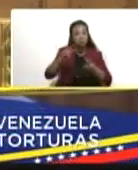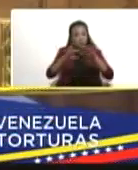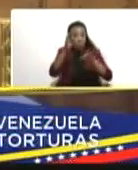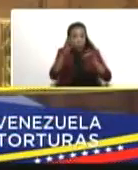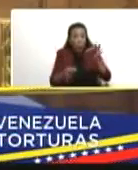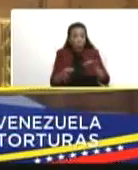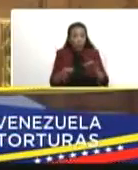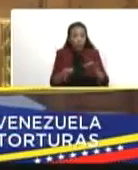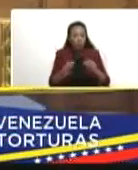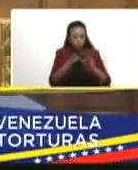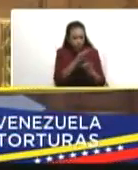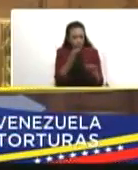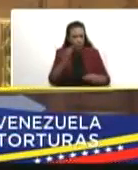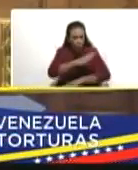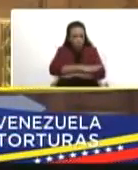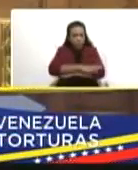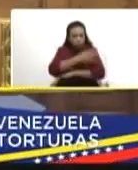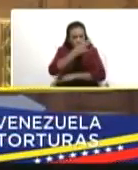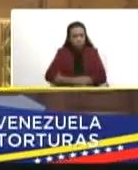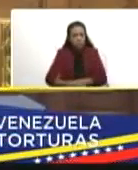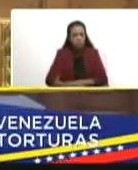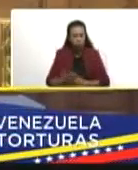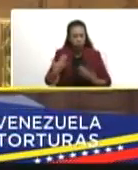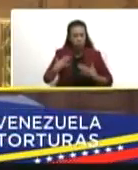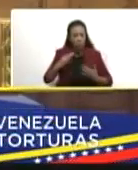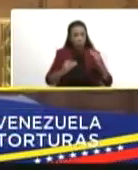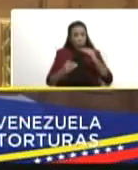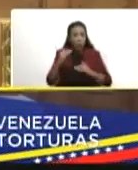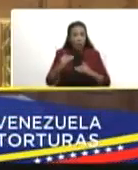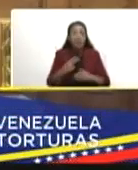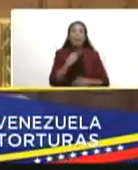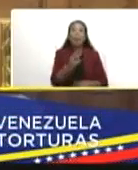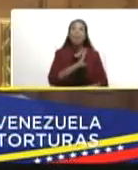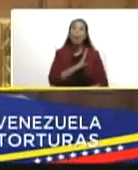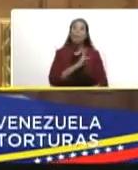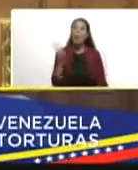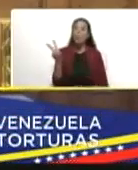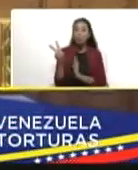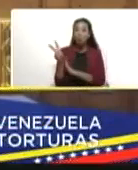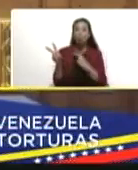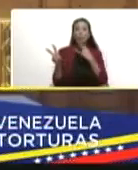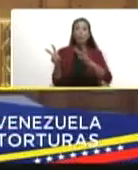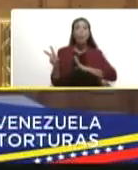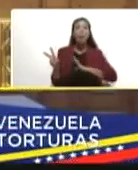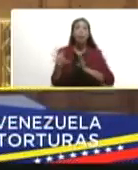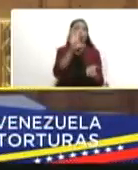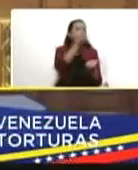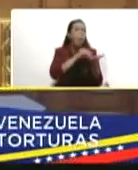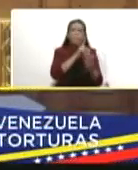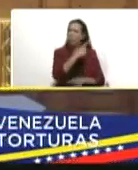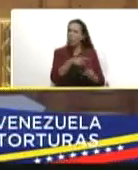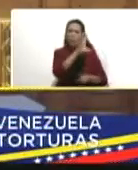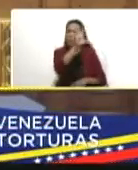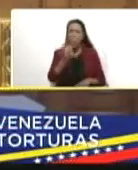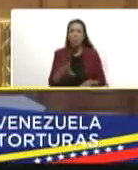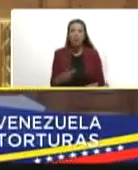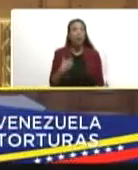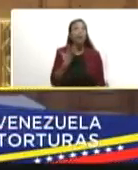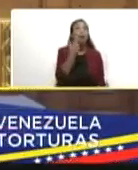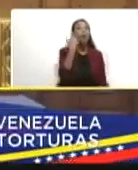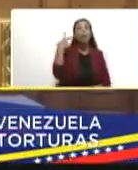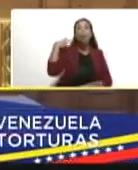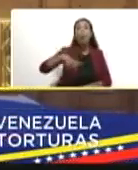independiente correcta tenemos voz propia en el mundo no tenemos que llamar